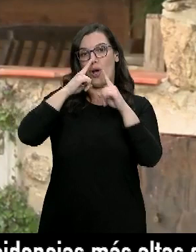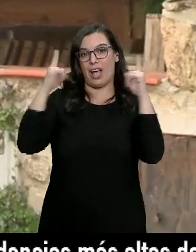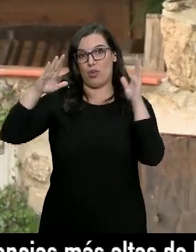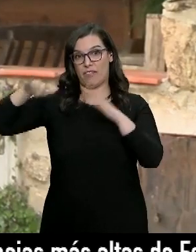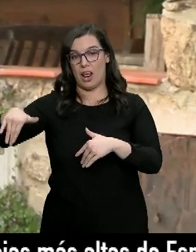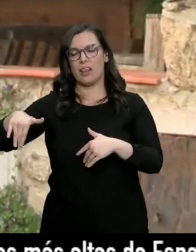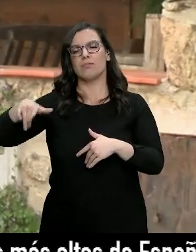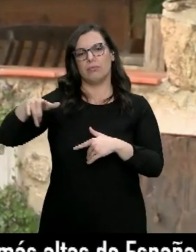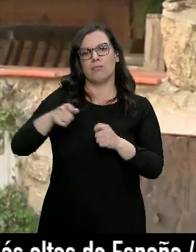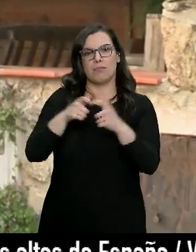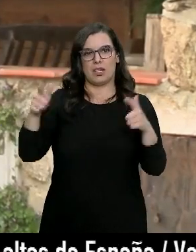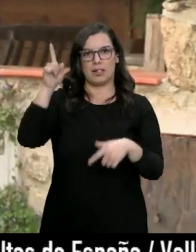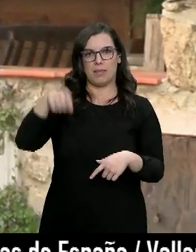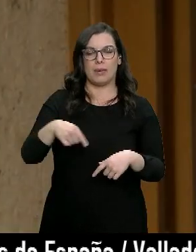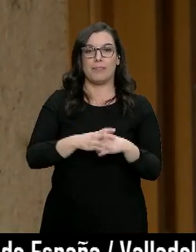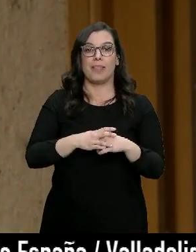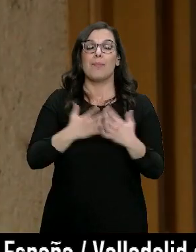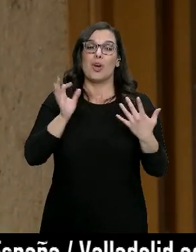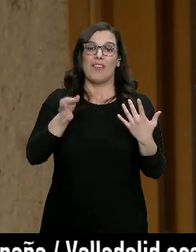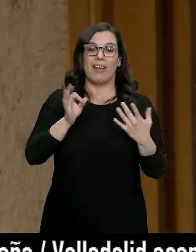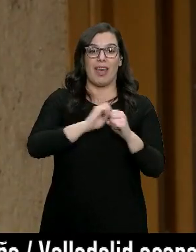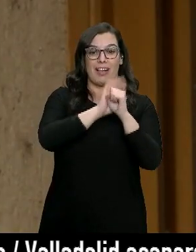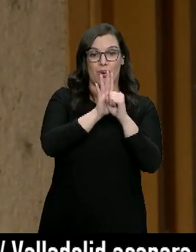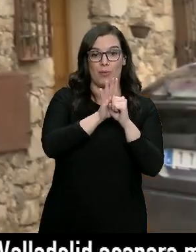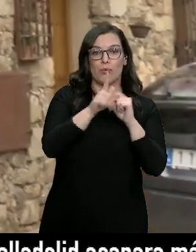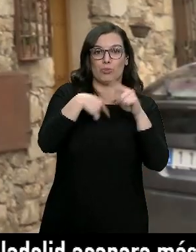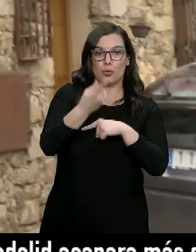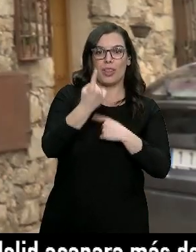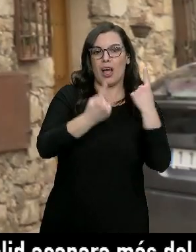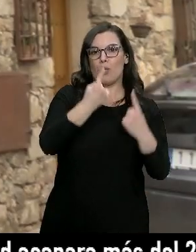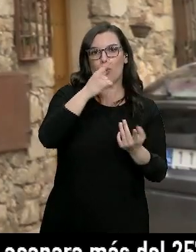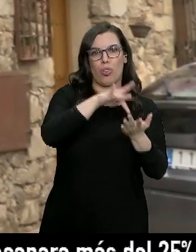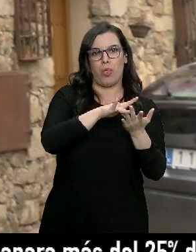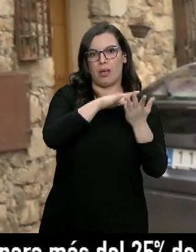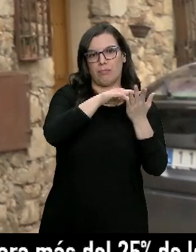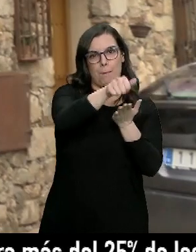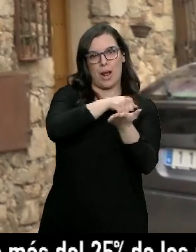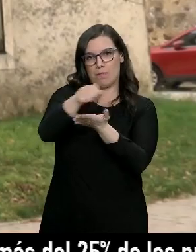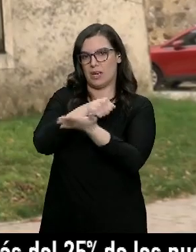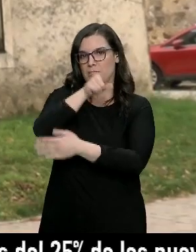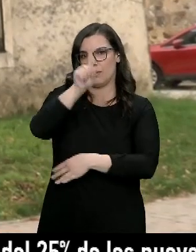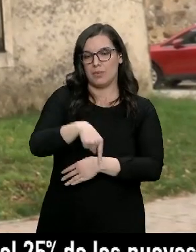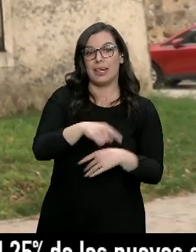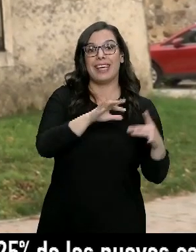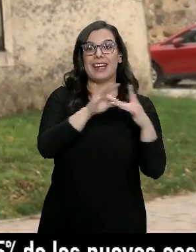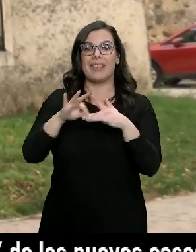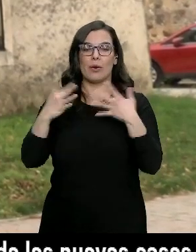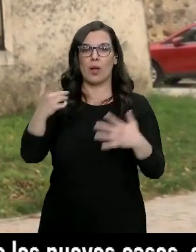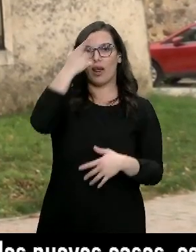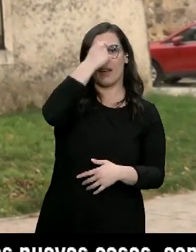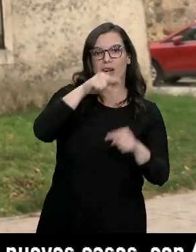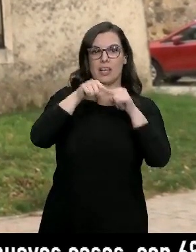pandemia dejó, eso sí, muchos días sin actividad, y a Ávila y a Segovia como provincias líderes en Castilla y León.